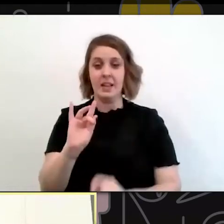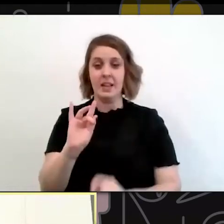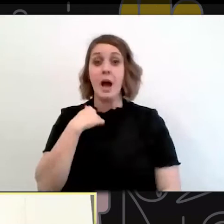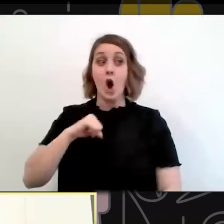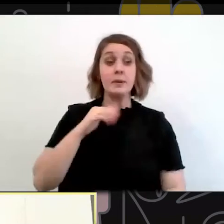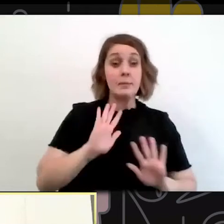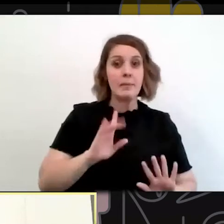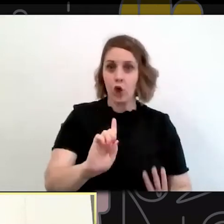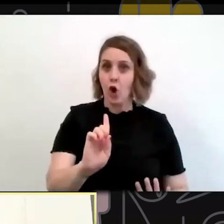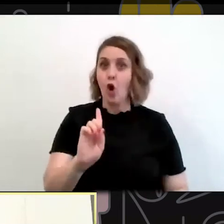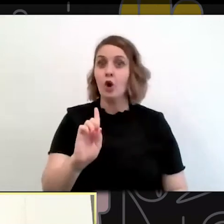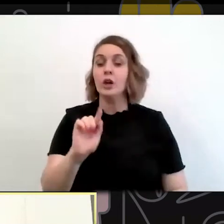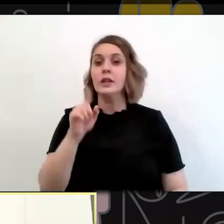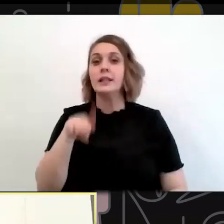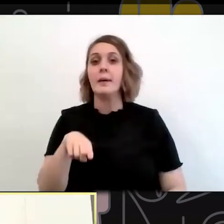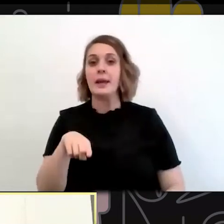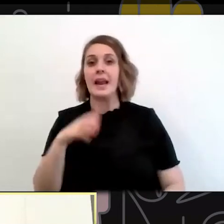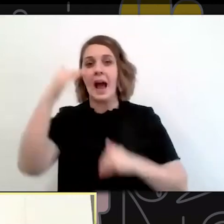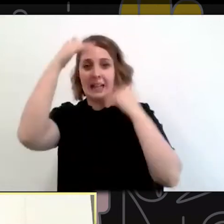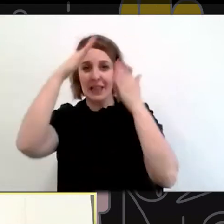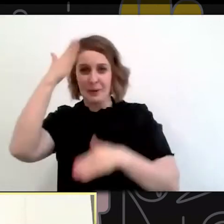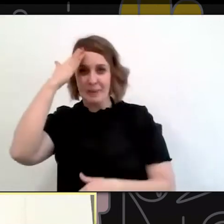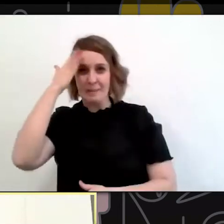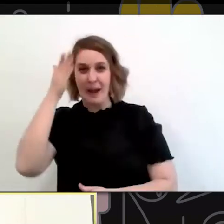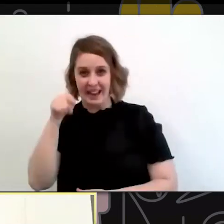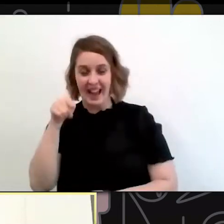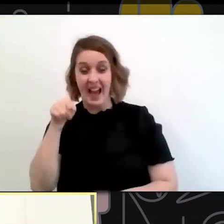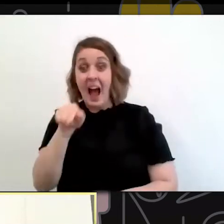también en atención primaria, que es donde están